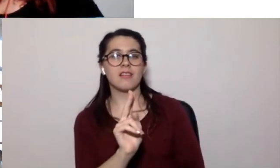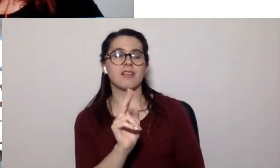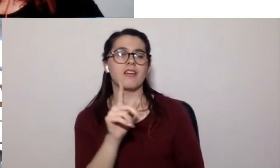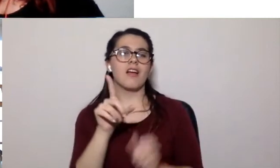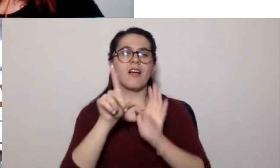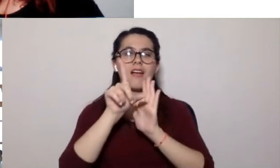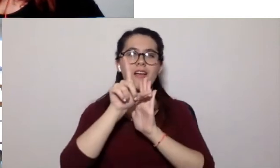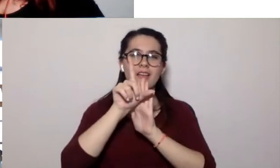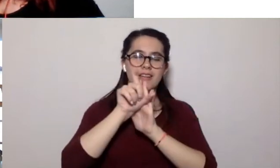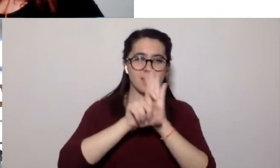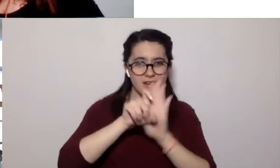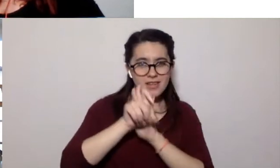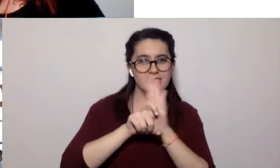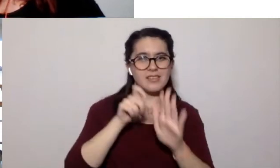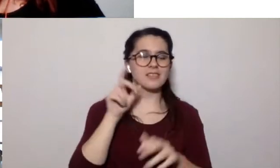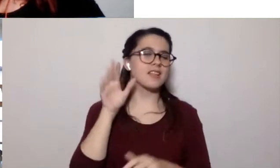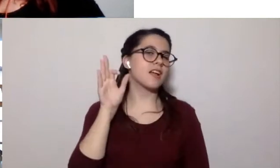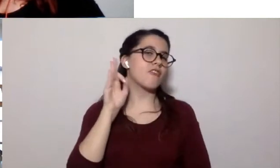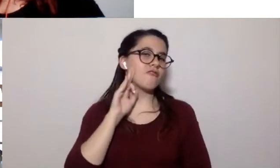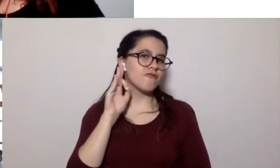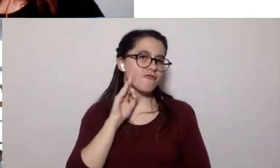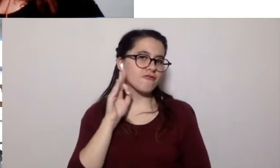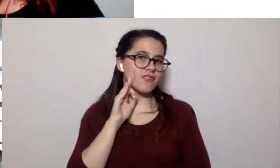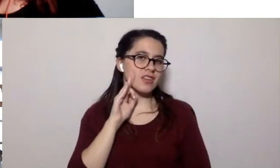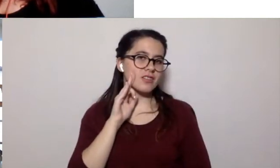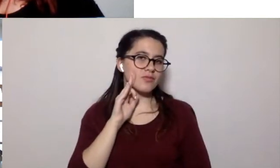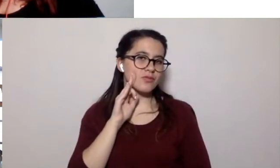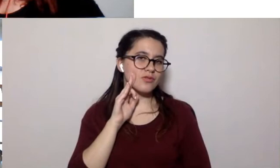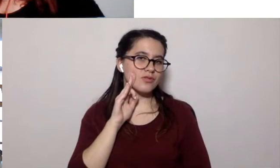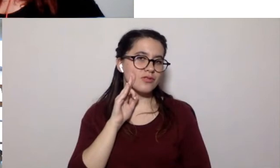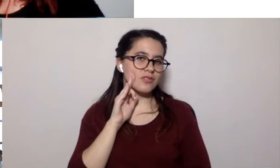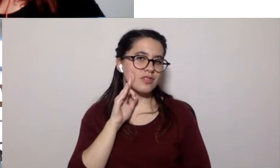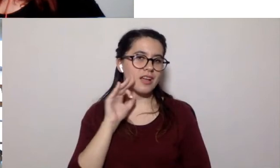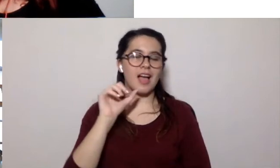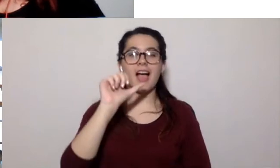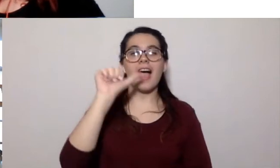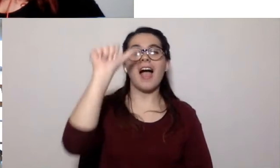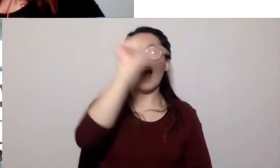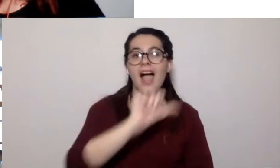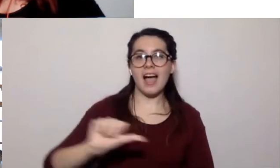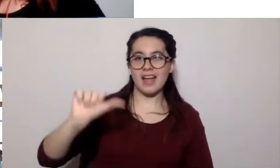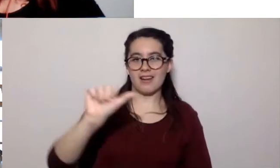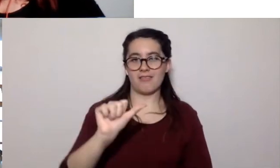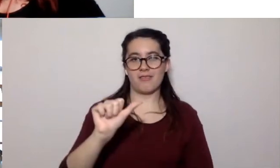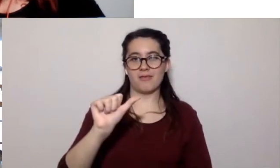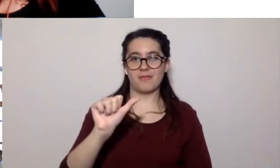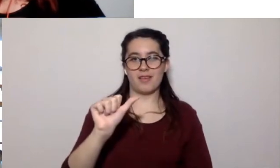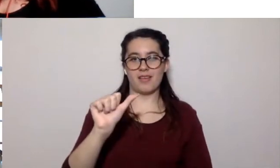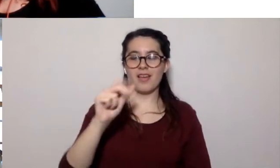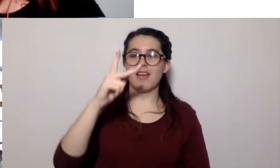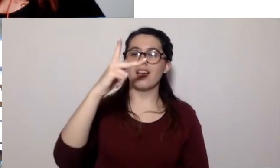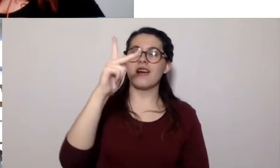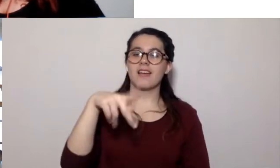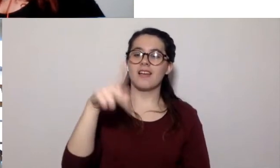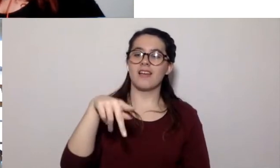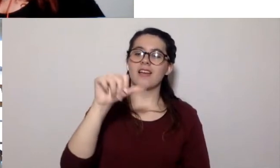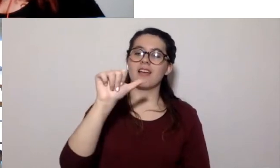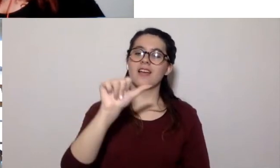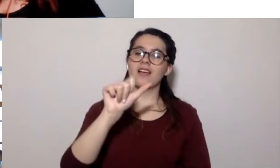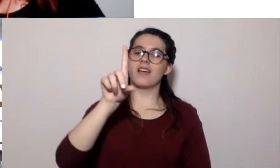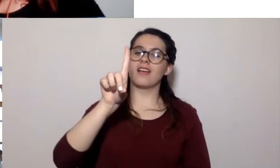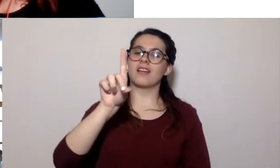en Facebook o en. De hecho, no, es arroba cadabra con K punto